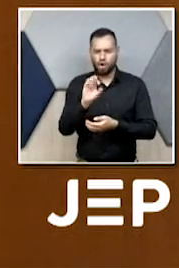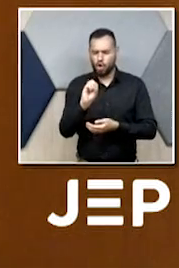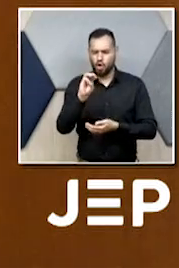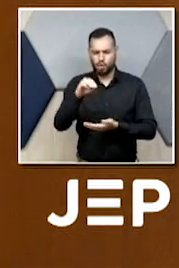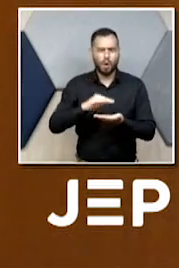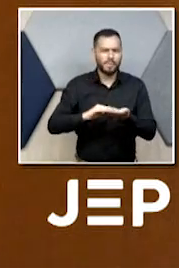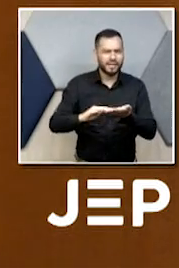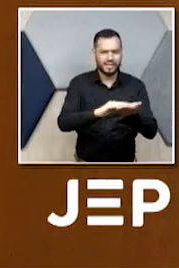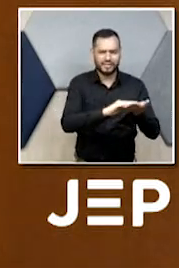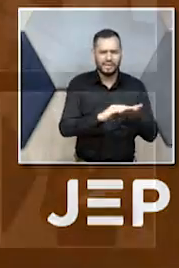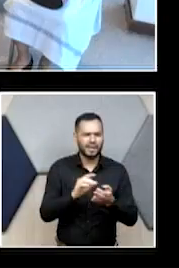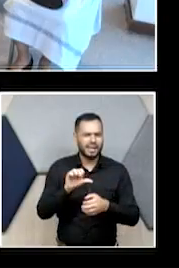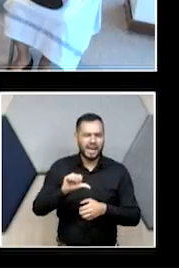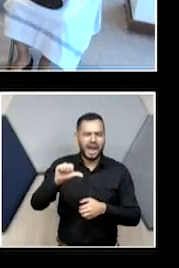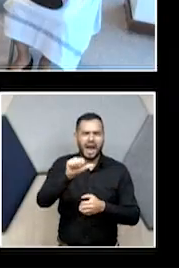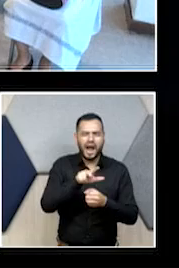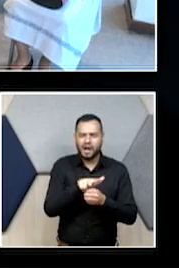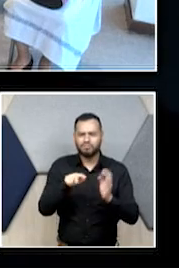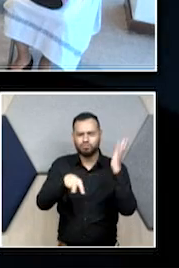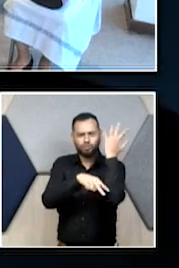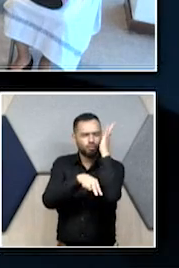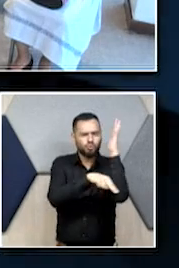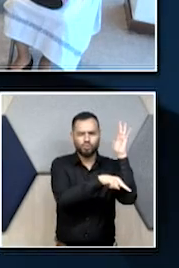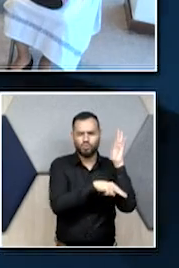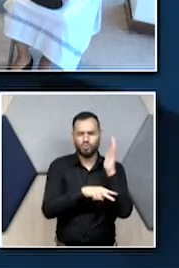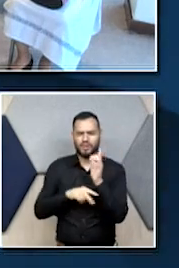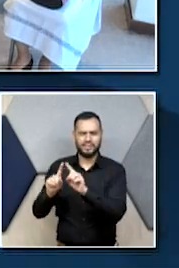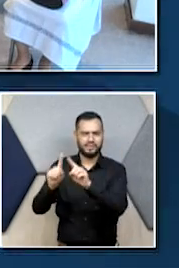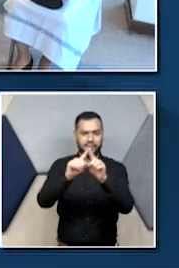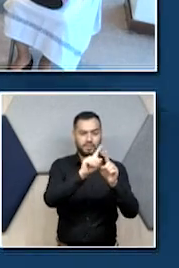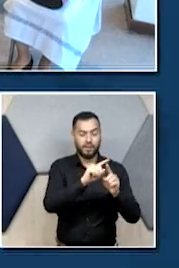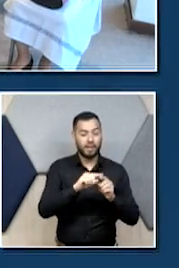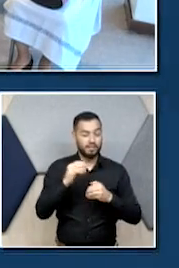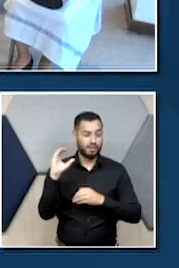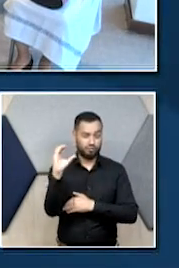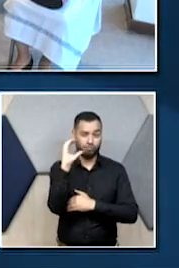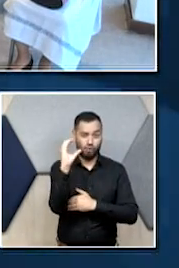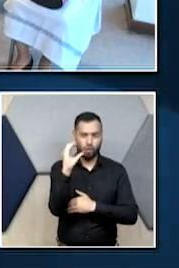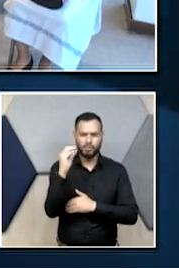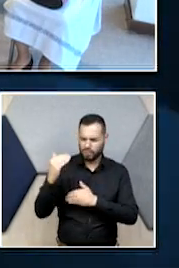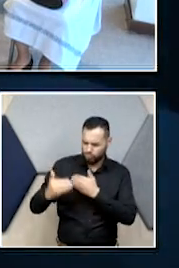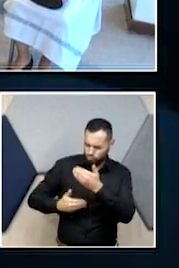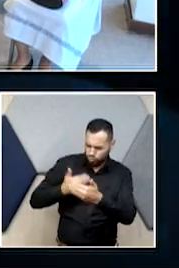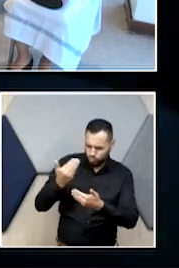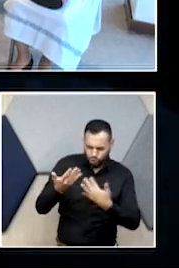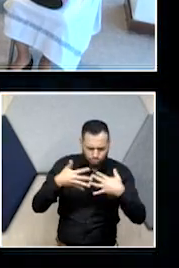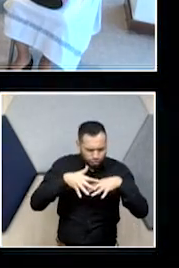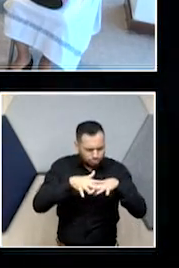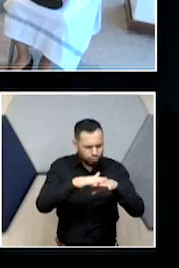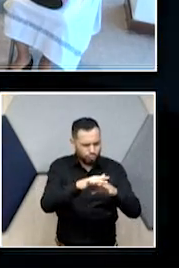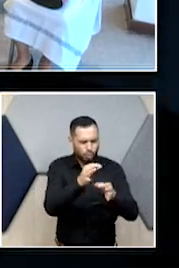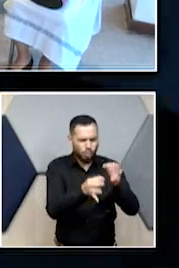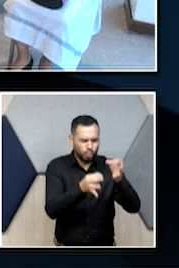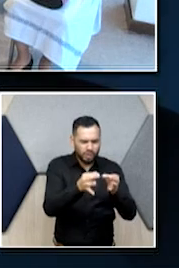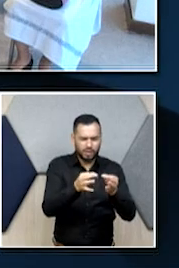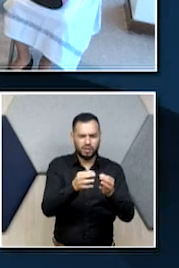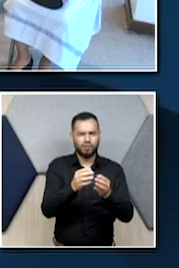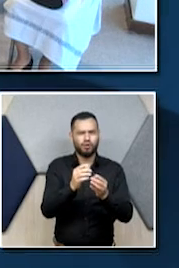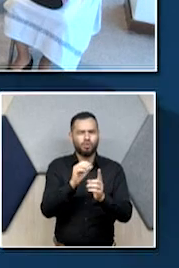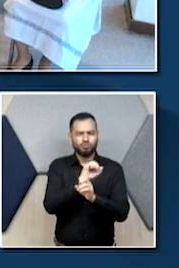este país. Que tejemos procesos políticos, procesos jurídicos, procesos sociales para